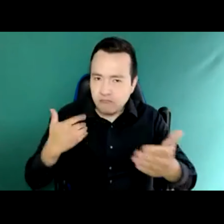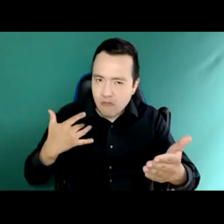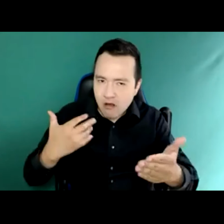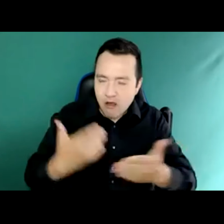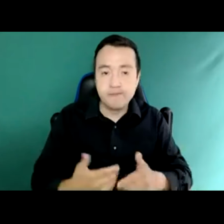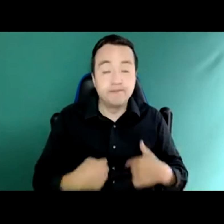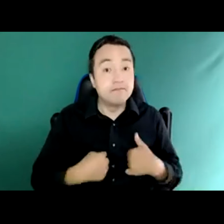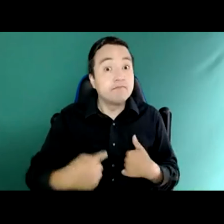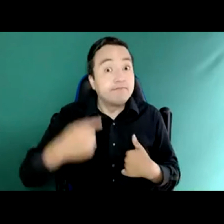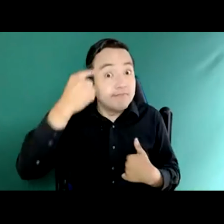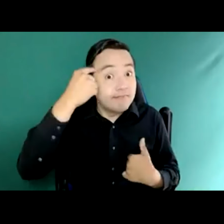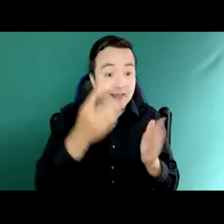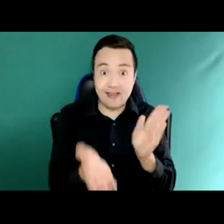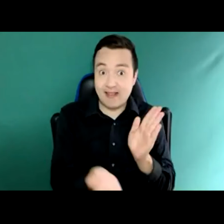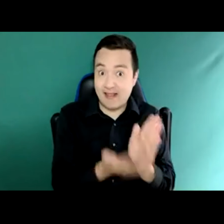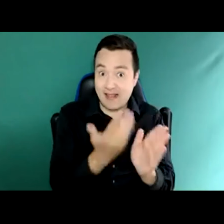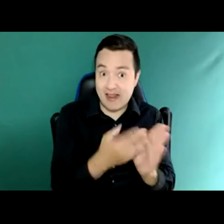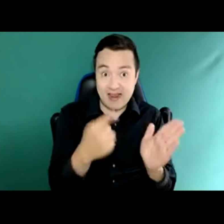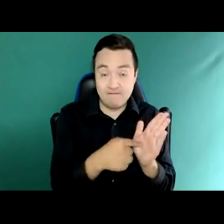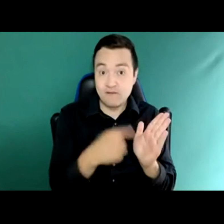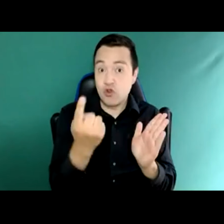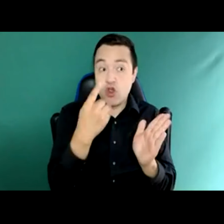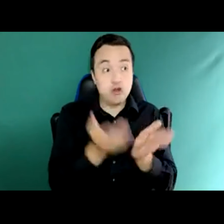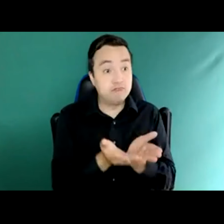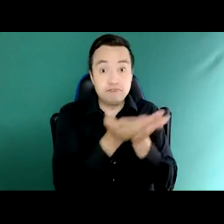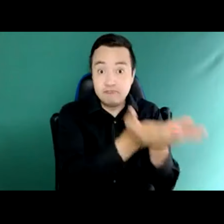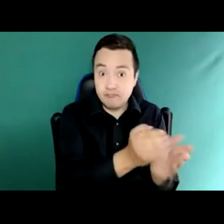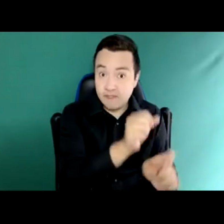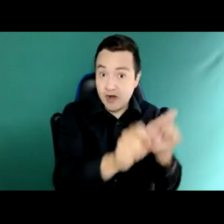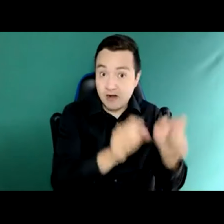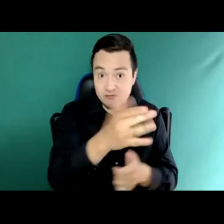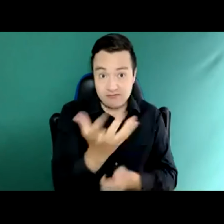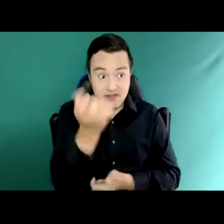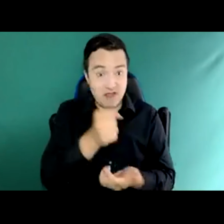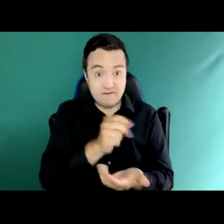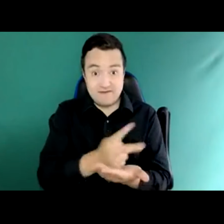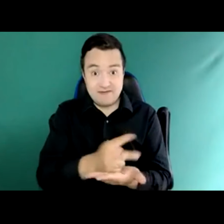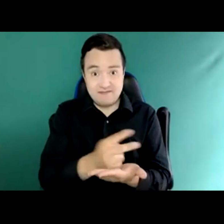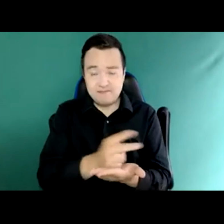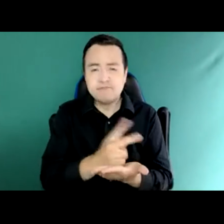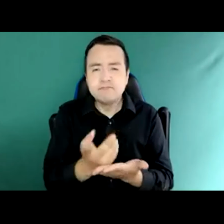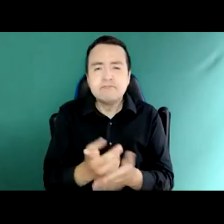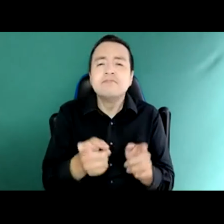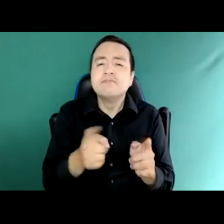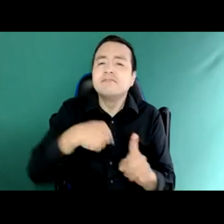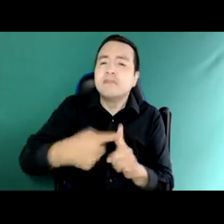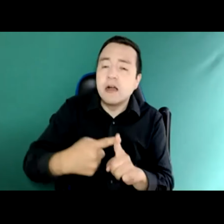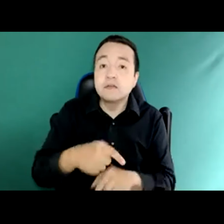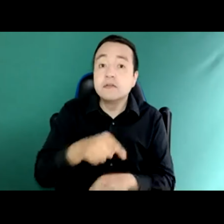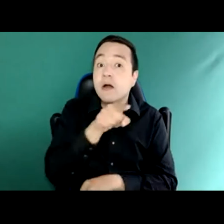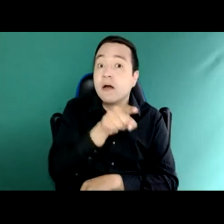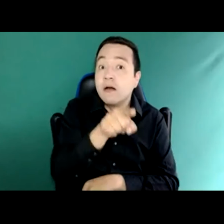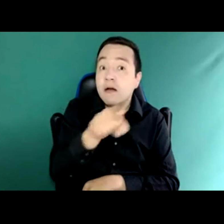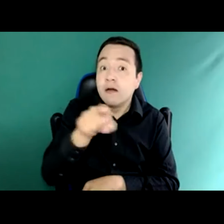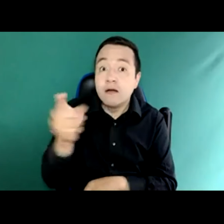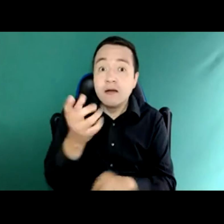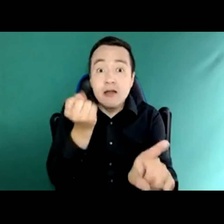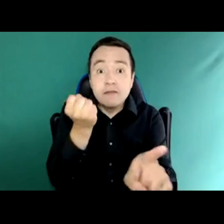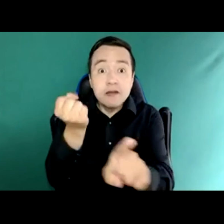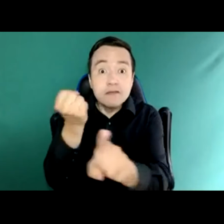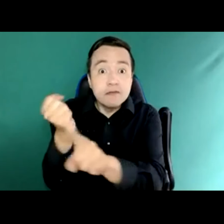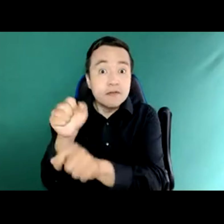a las personas que tienen epilepsia, sino también a distintas personas que de alguna u otra forma